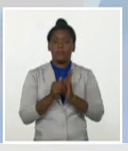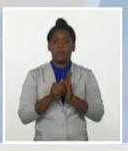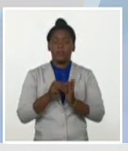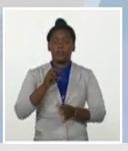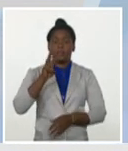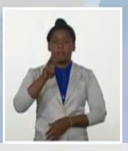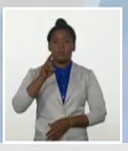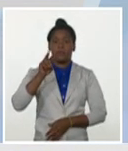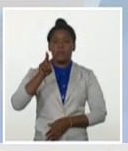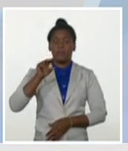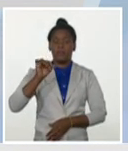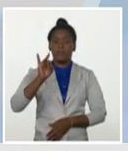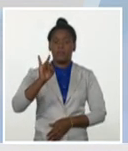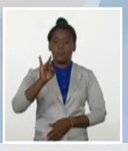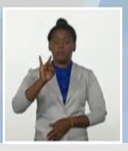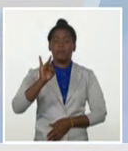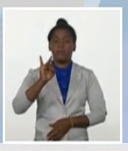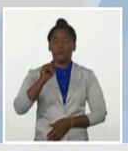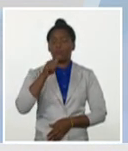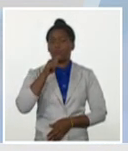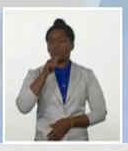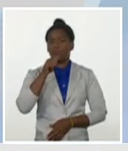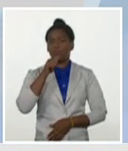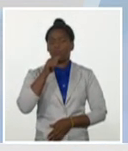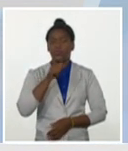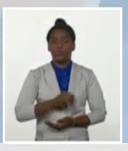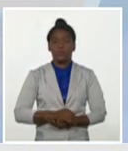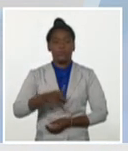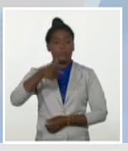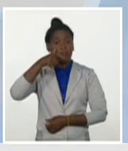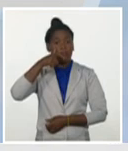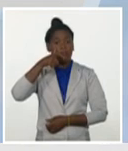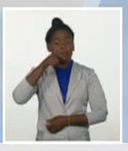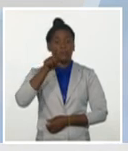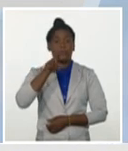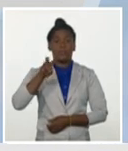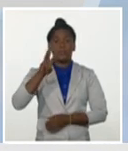3.327 sospechosos, en vigilancia